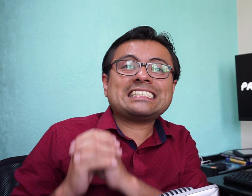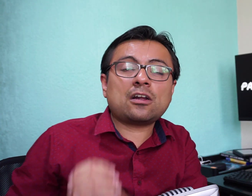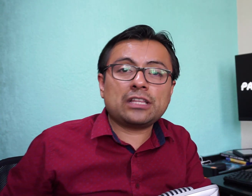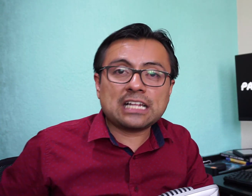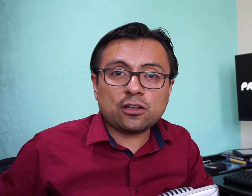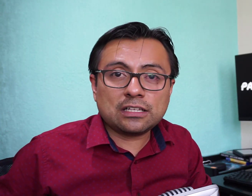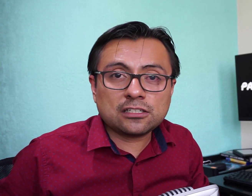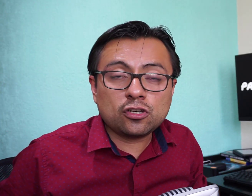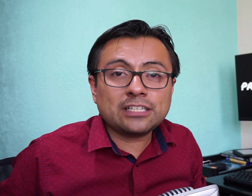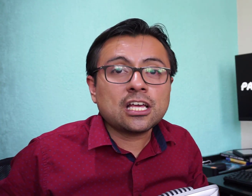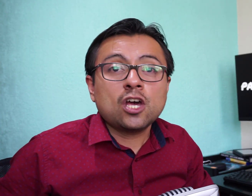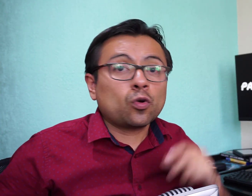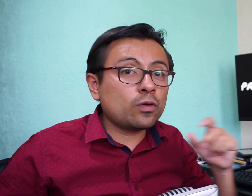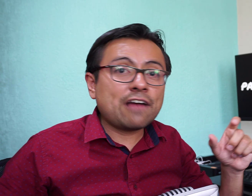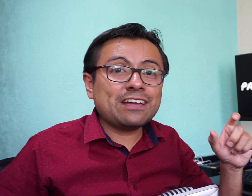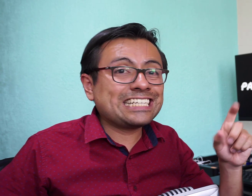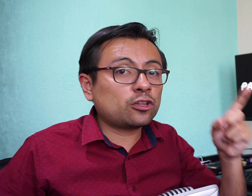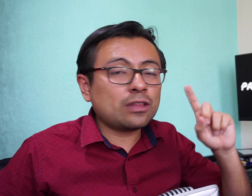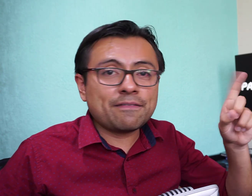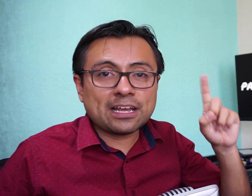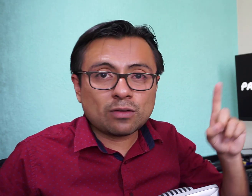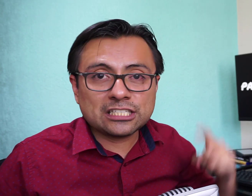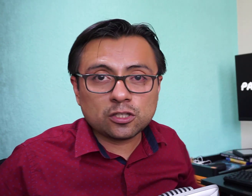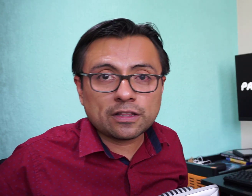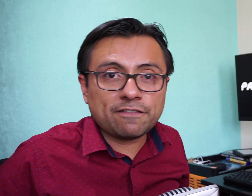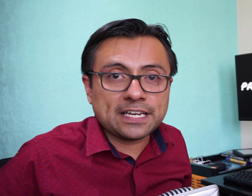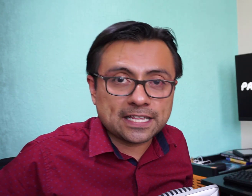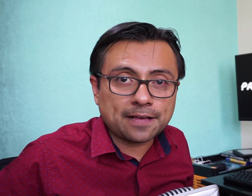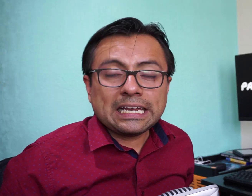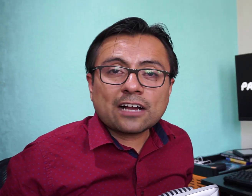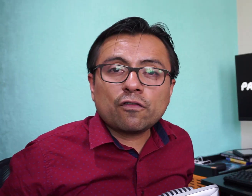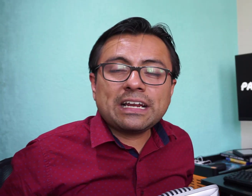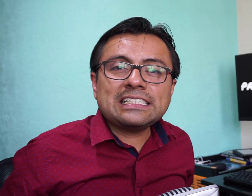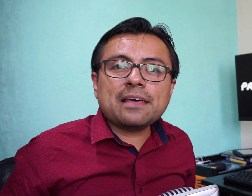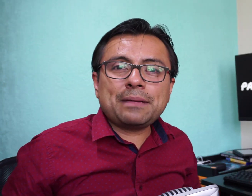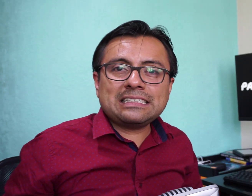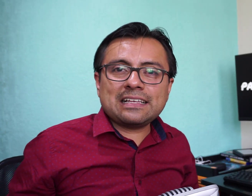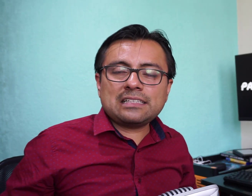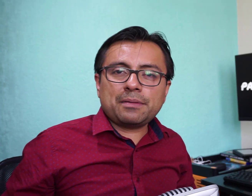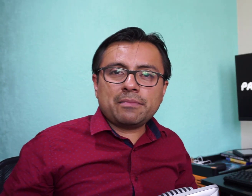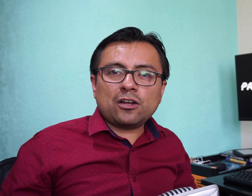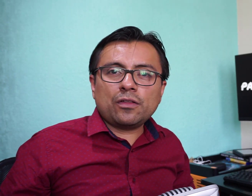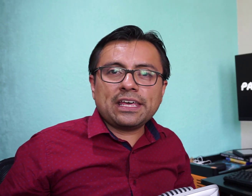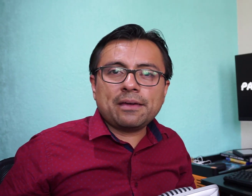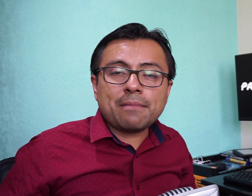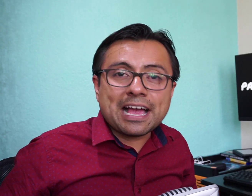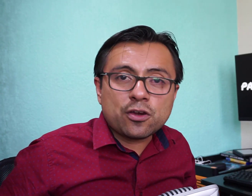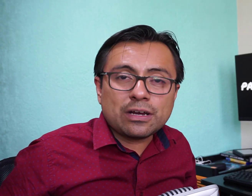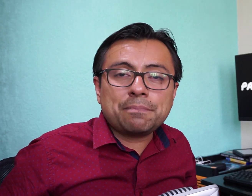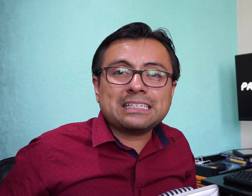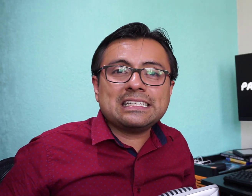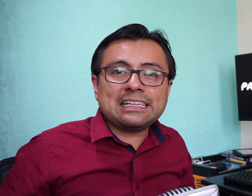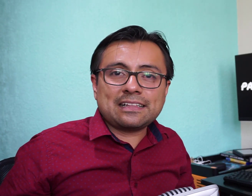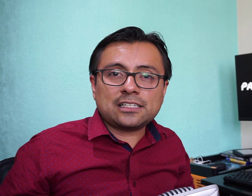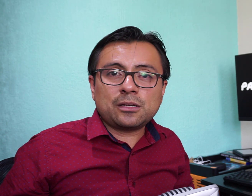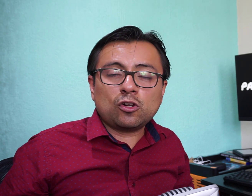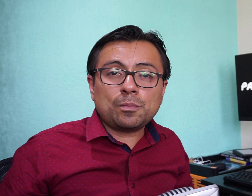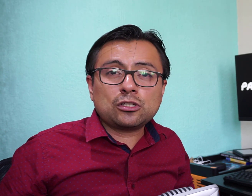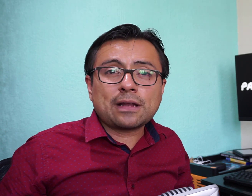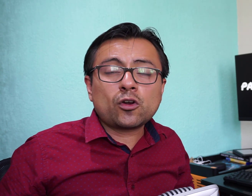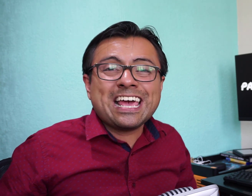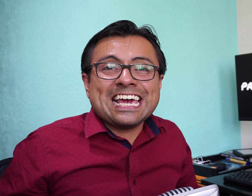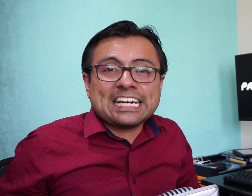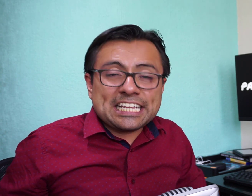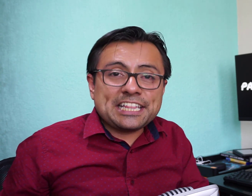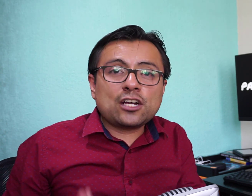periodo extraordinario de sesiones cuya fecha todavía no ha sido definida. En la conferencia de prensa de este primero de mayo, el presidente Andrés Manuel